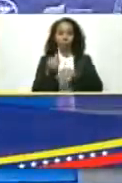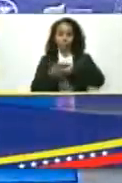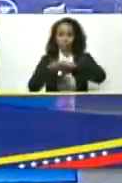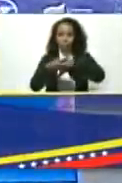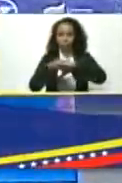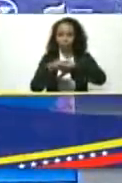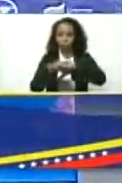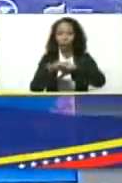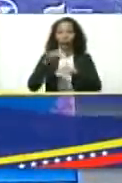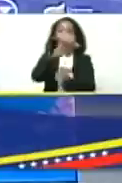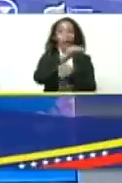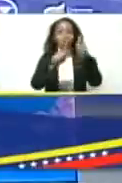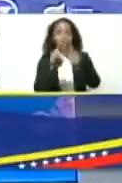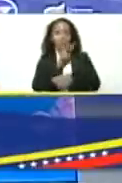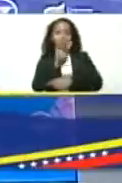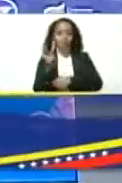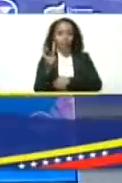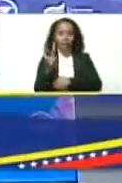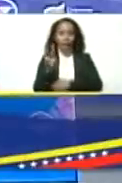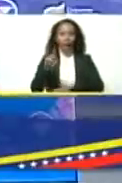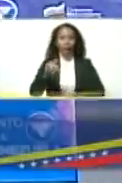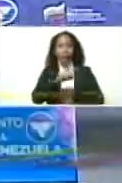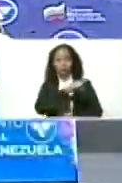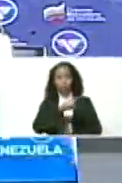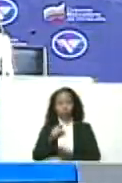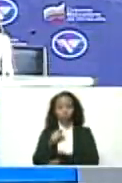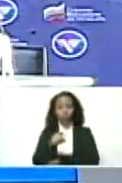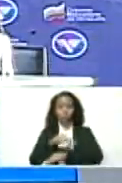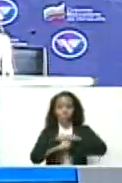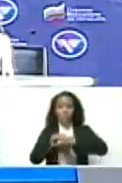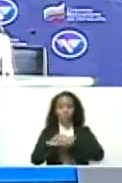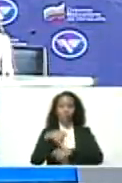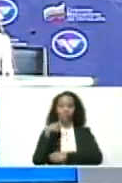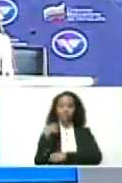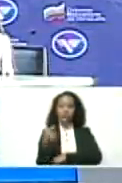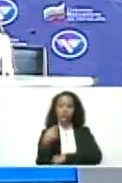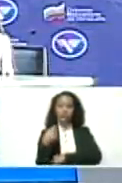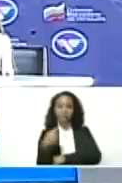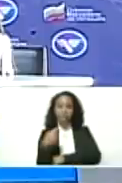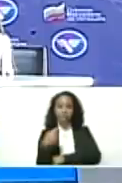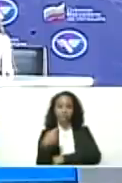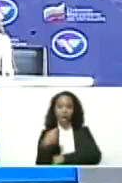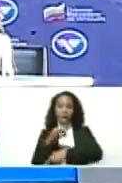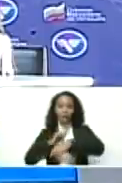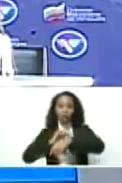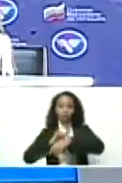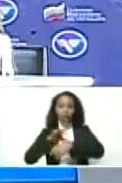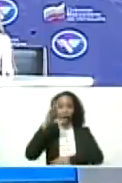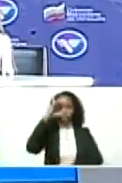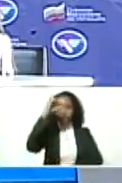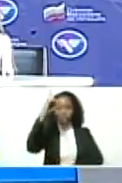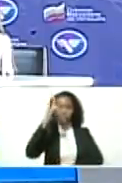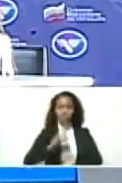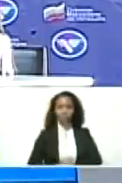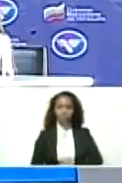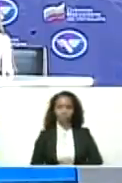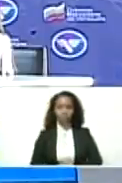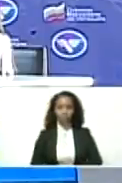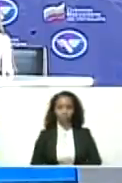la vicepresidenta ejecutiva y ministra de Finanzas, doctora Delcy Rodríguez.